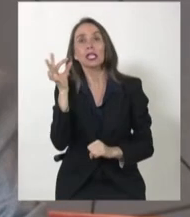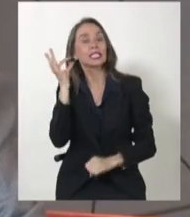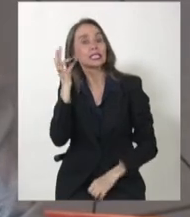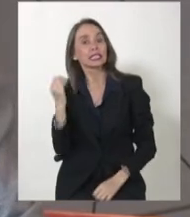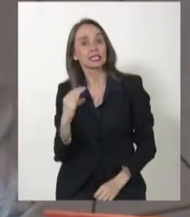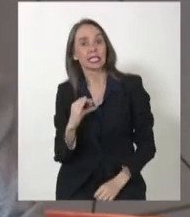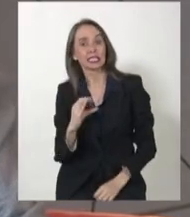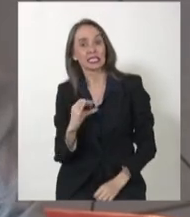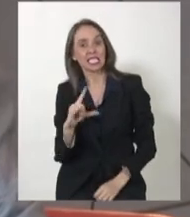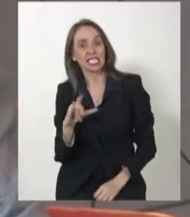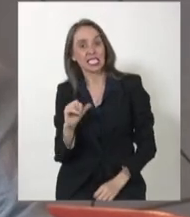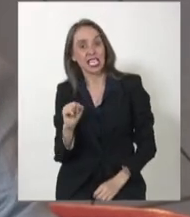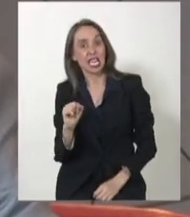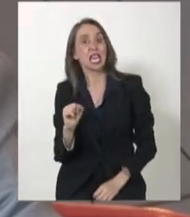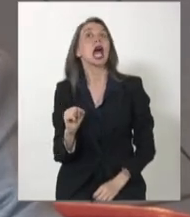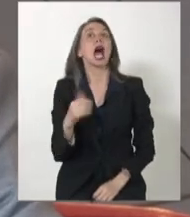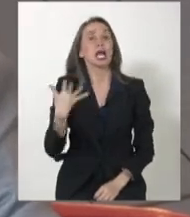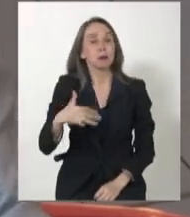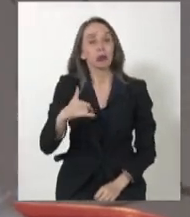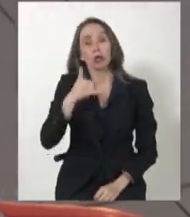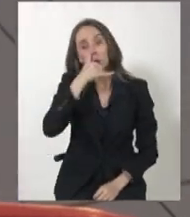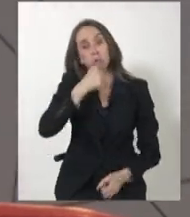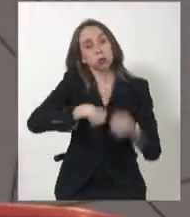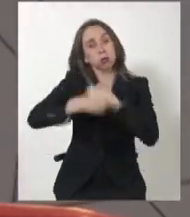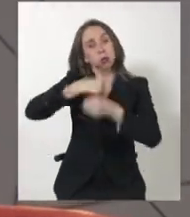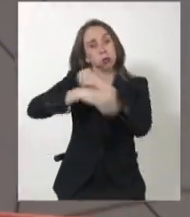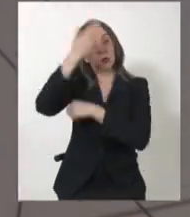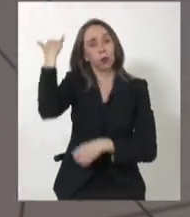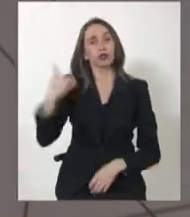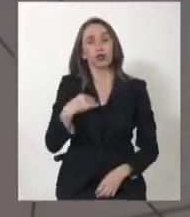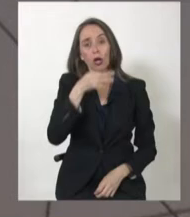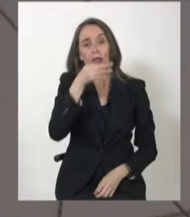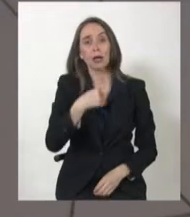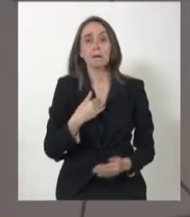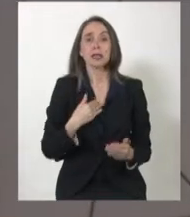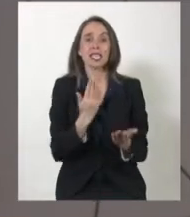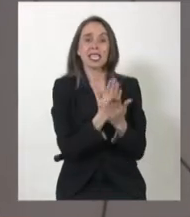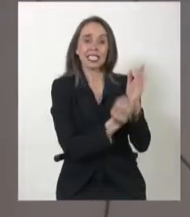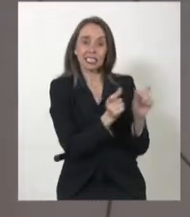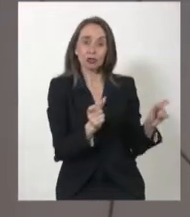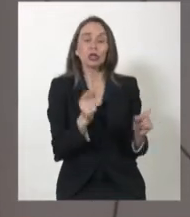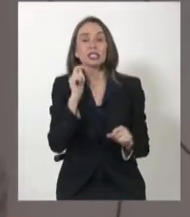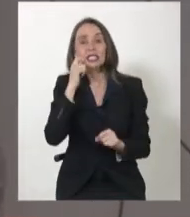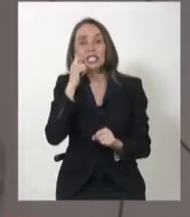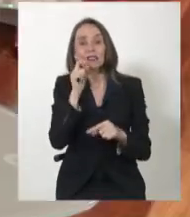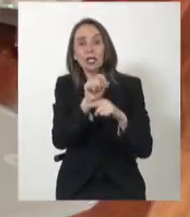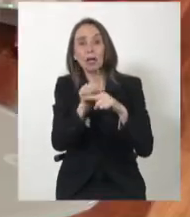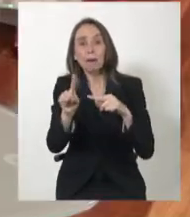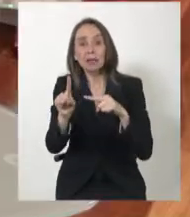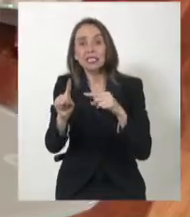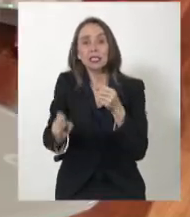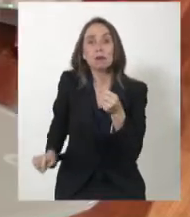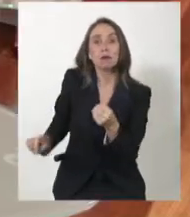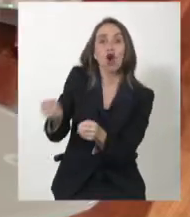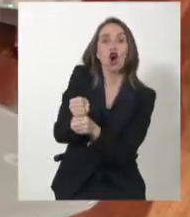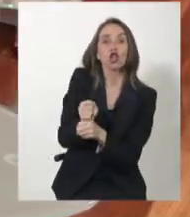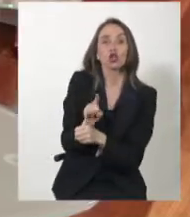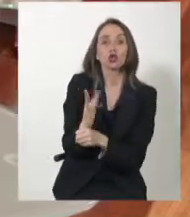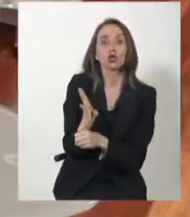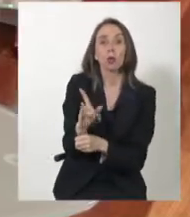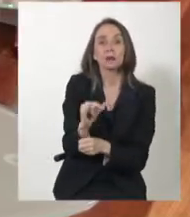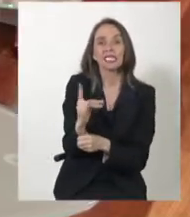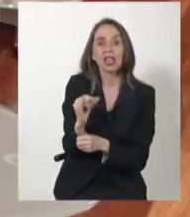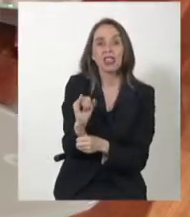que es muy importante. Yo, la verdad, he sostenido hace muchos años, y hay alumnos míos, el principio de subsidiariedad no existe en la Constitución. No